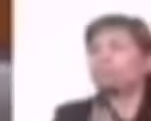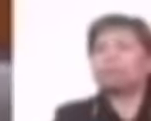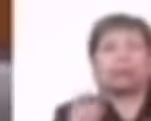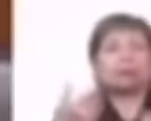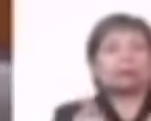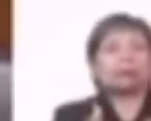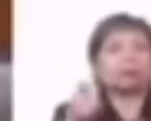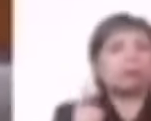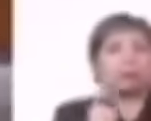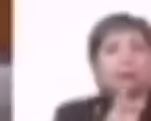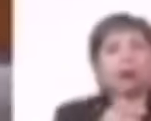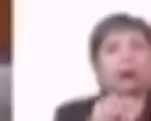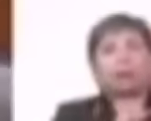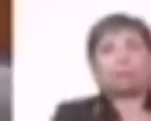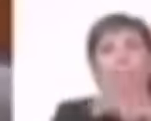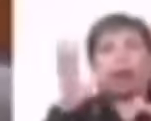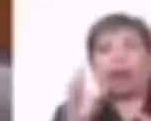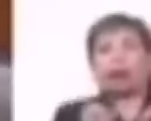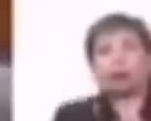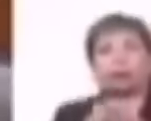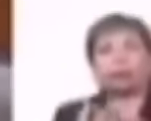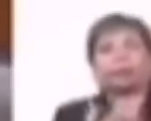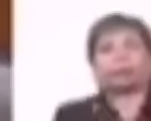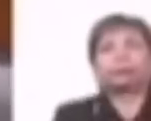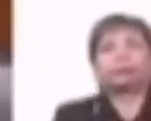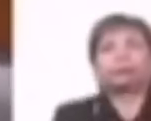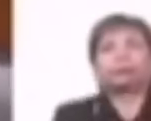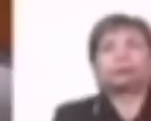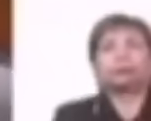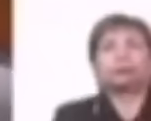portaba armas de fuego, granadas o explosivos,